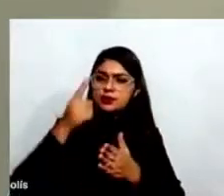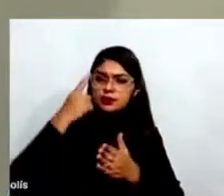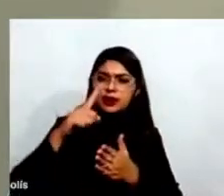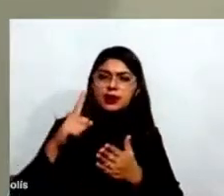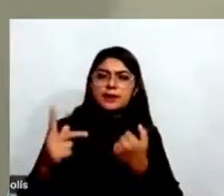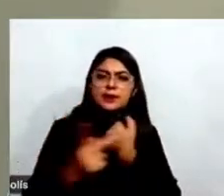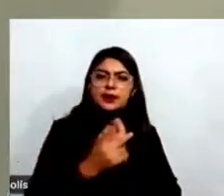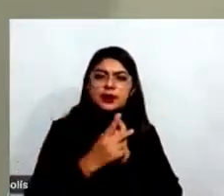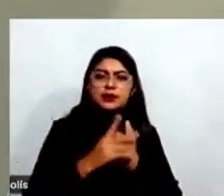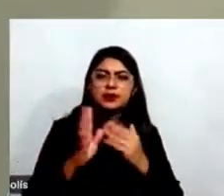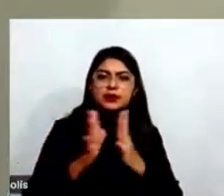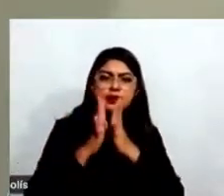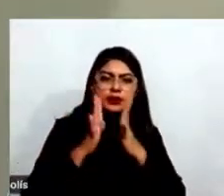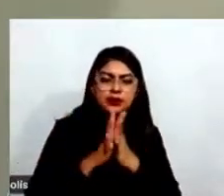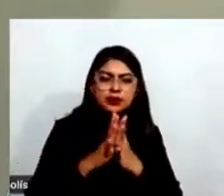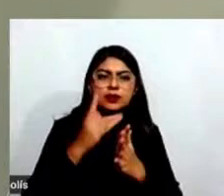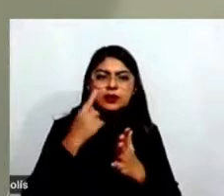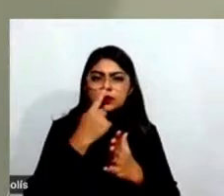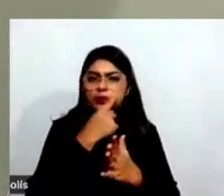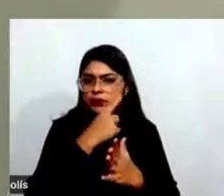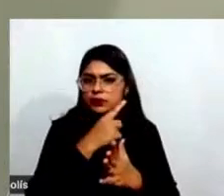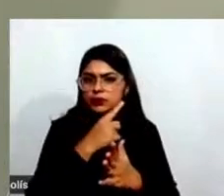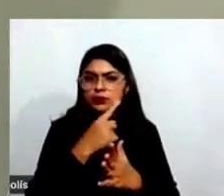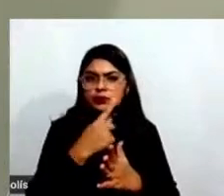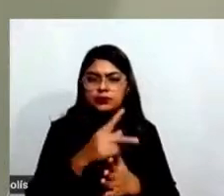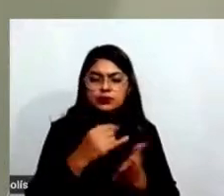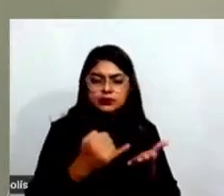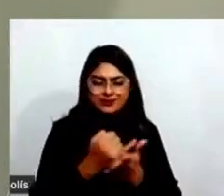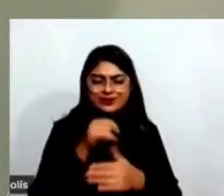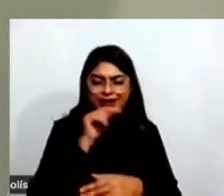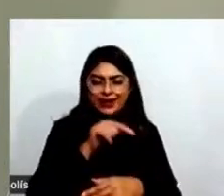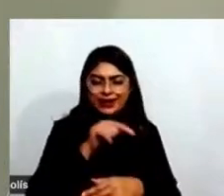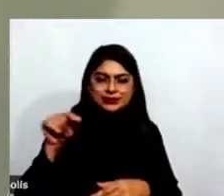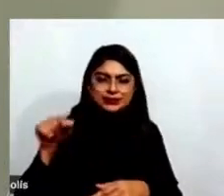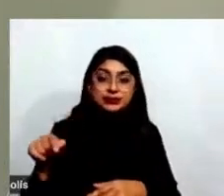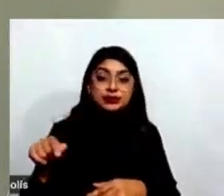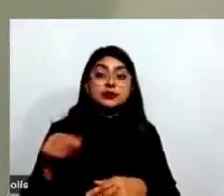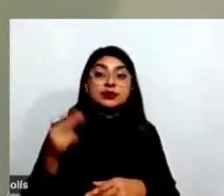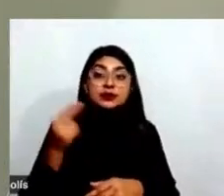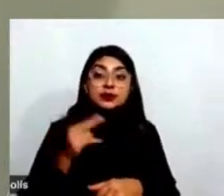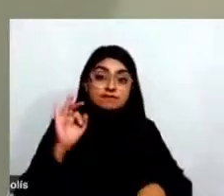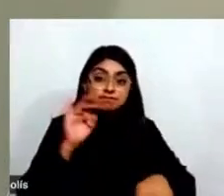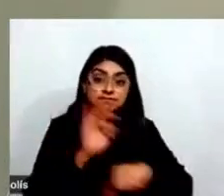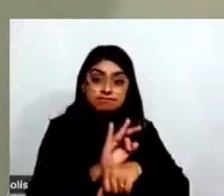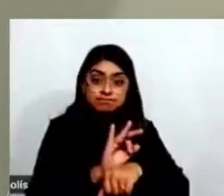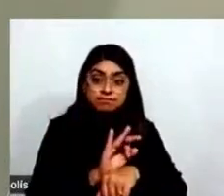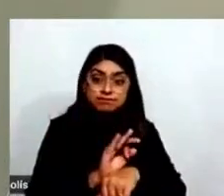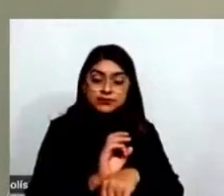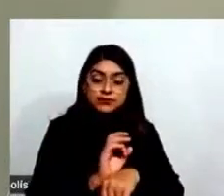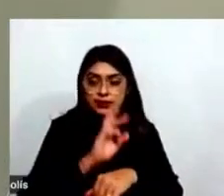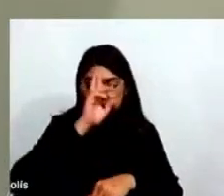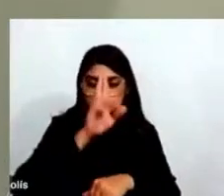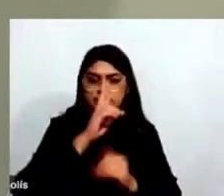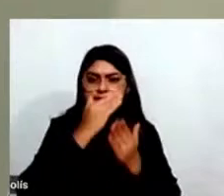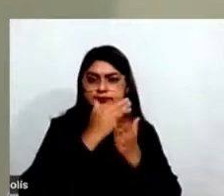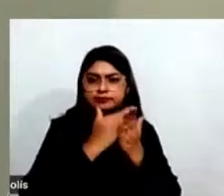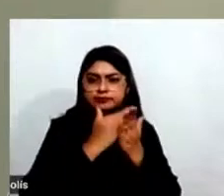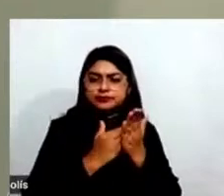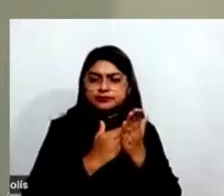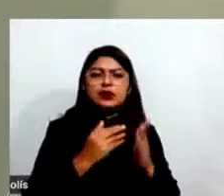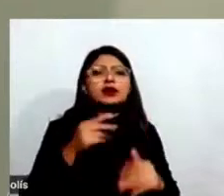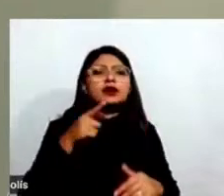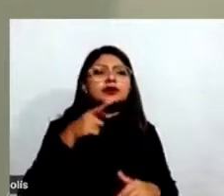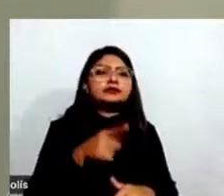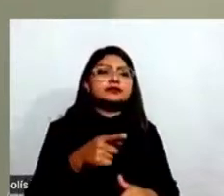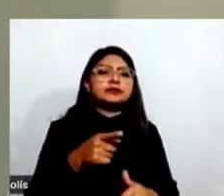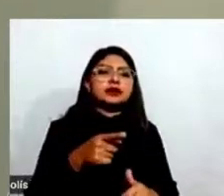jueces, como cualquier ciudadano, o incluso en mayor medida aún, están llamados a